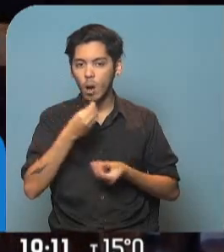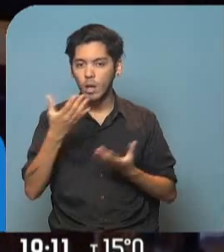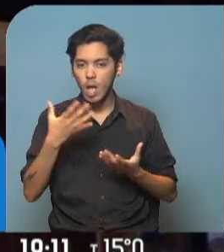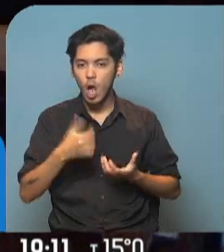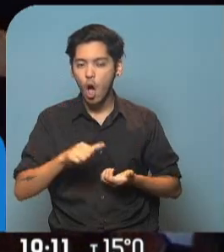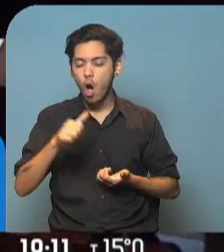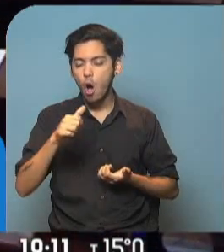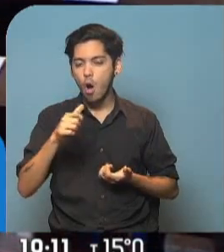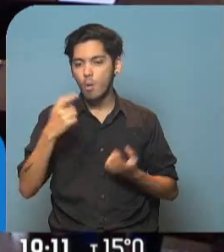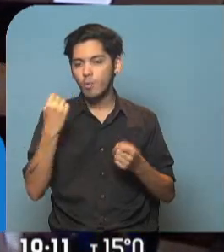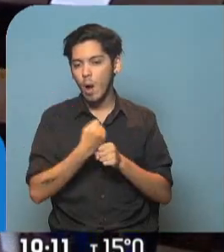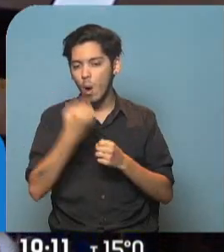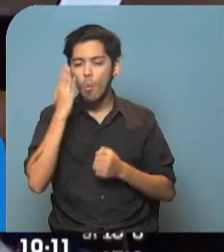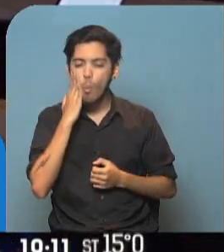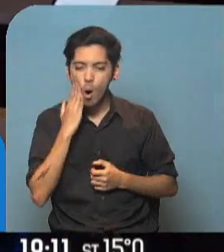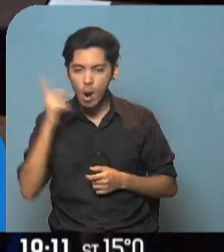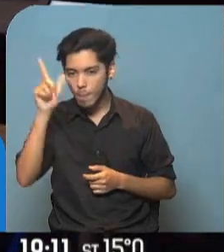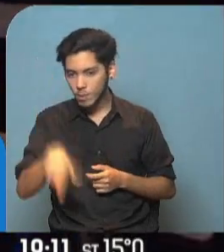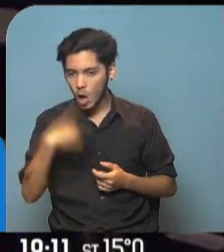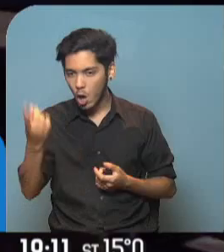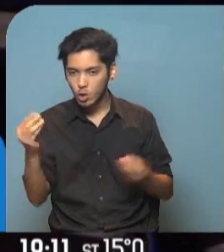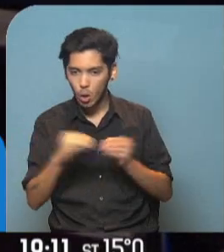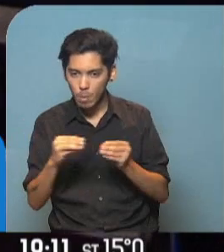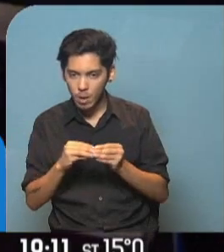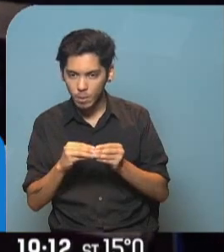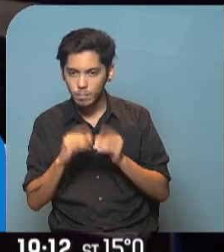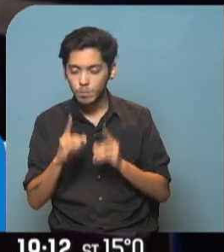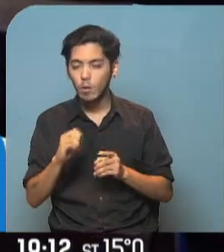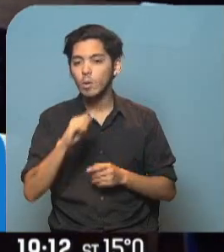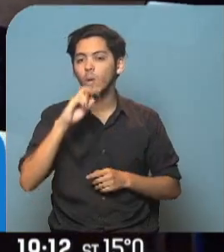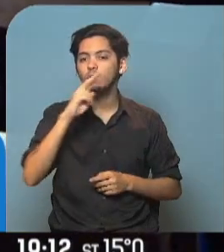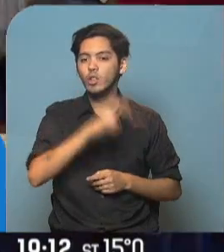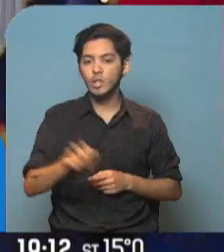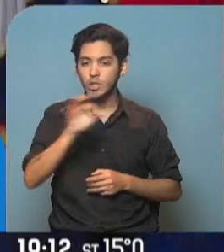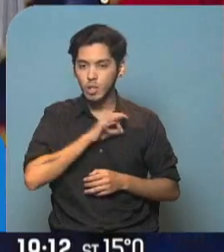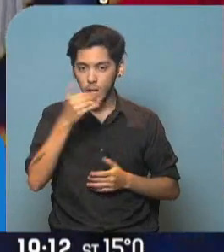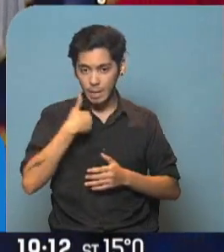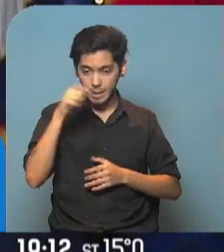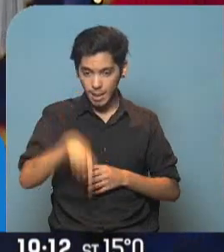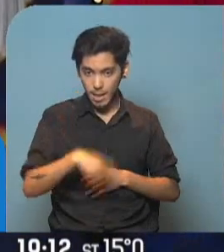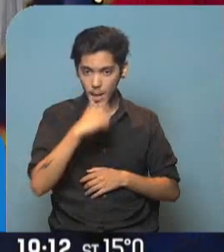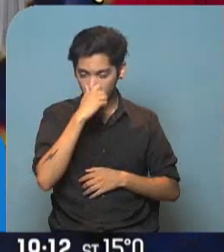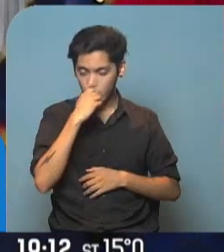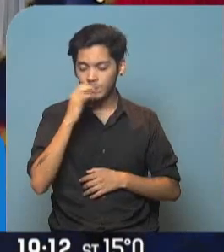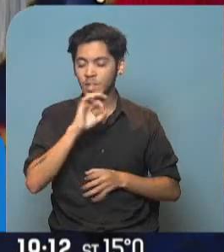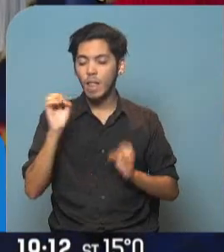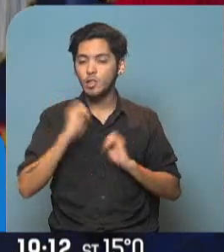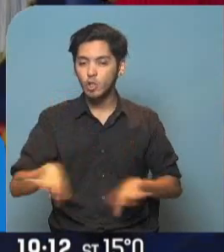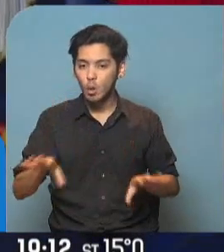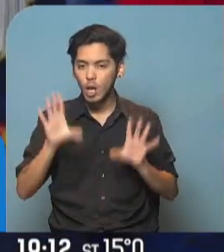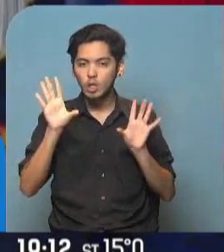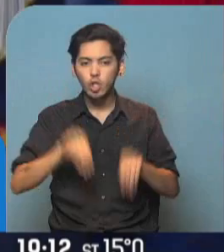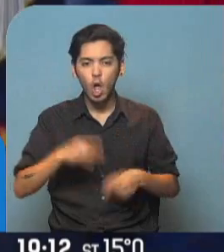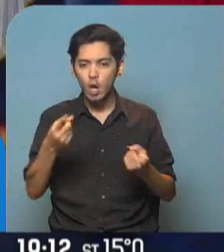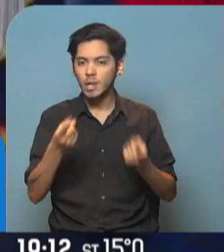Eso nos recuerda que en la Argentina bicentenaria no sobra nadie. Todos somos